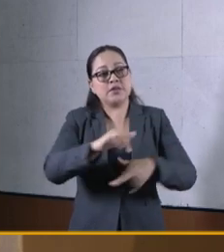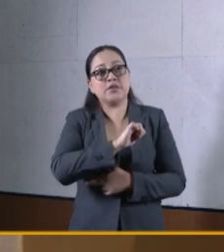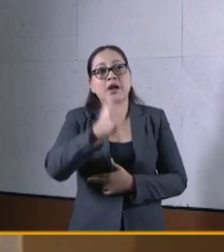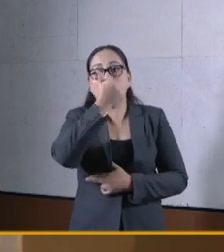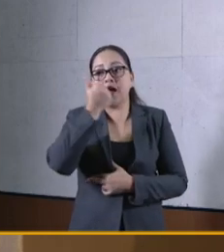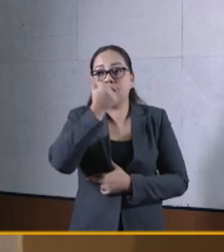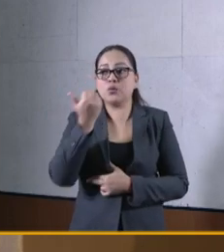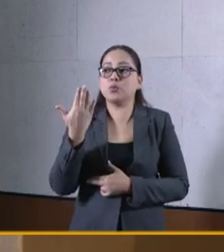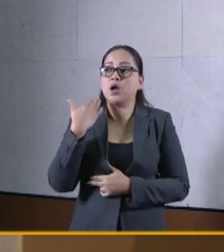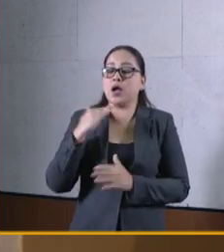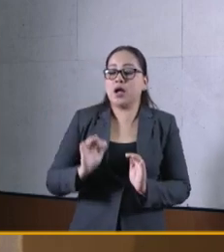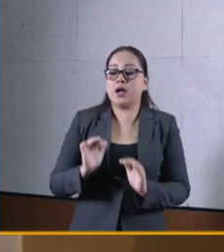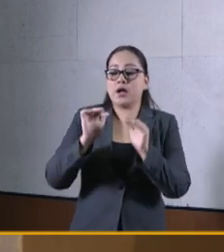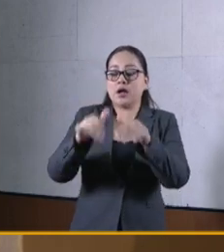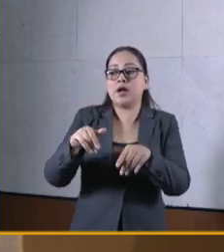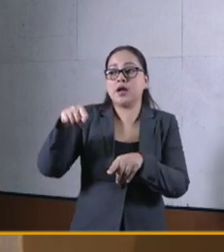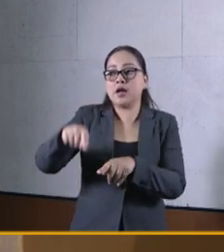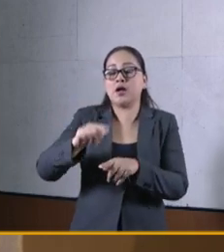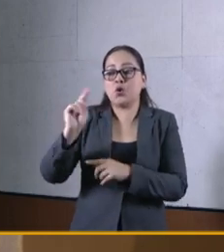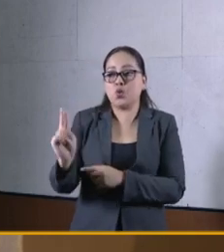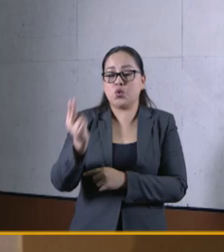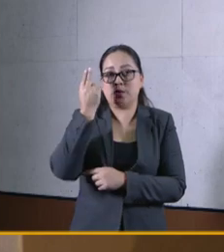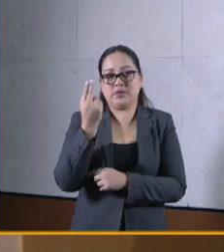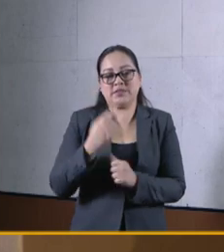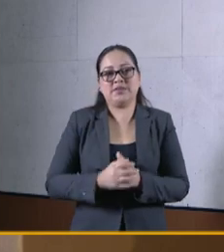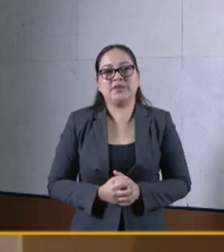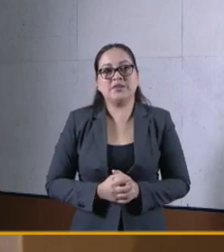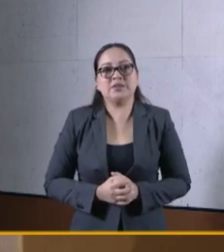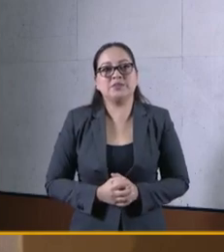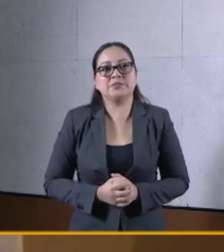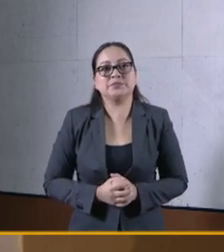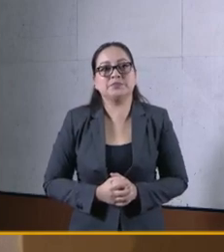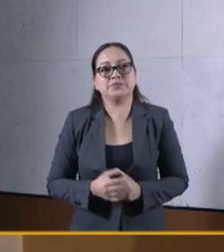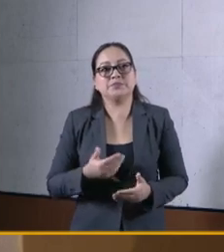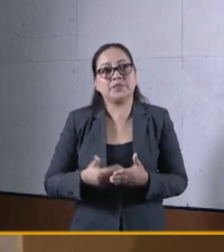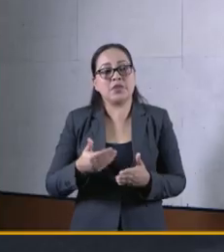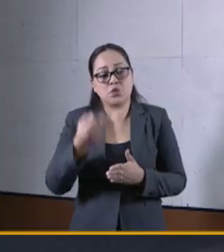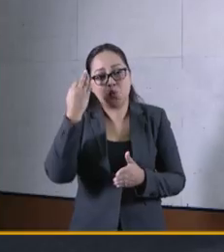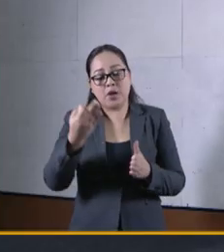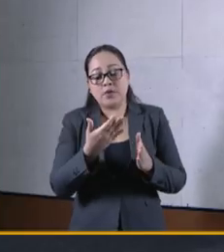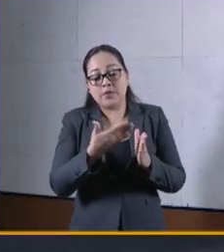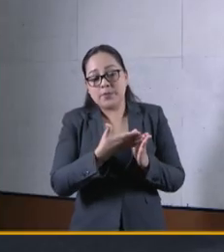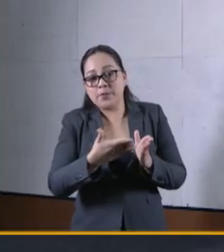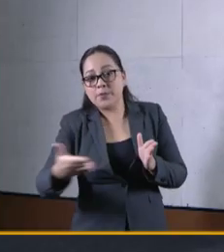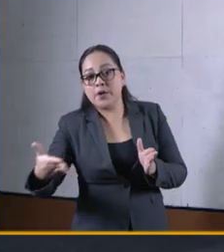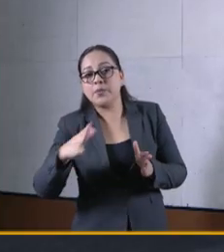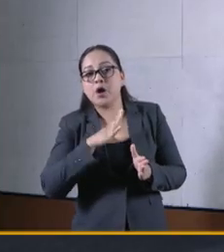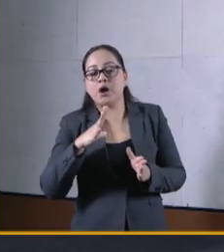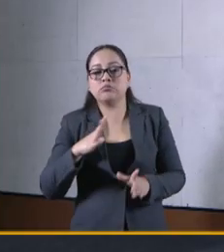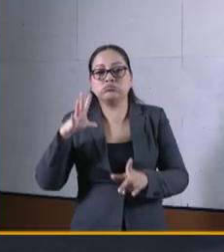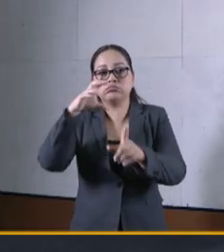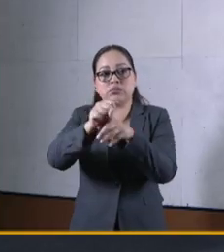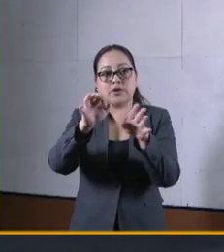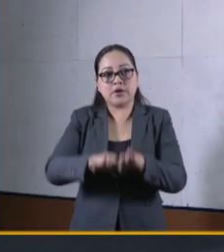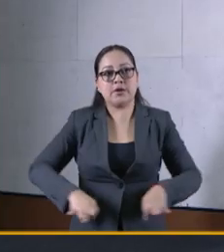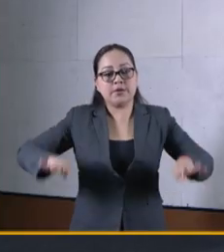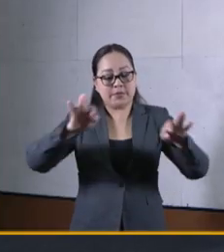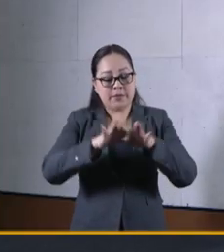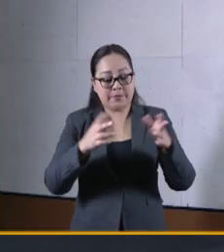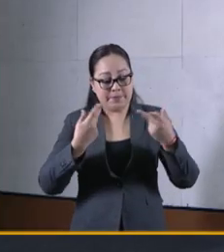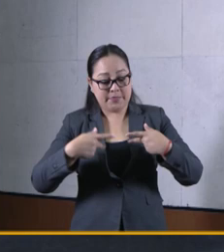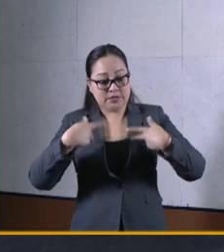acaban de ingresar a nivel superior esta nueva etapa representa un logro personal